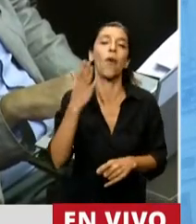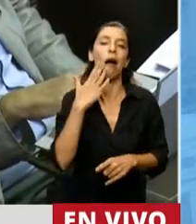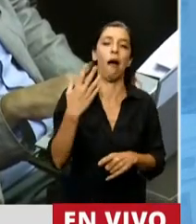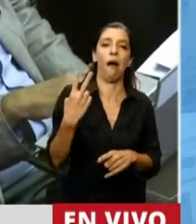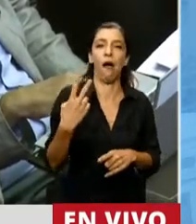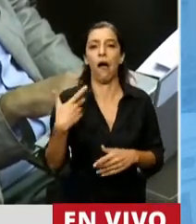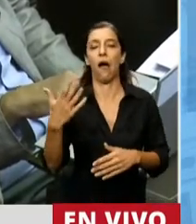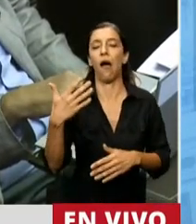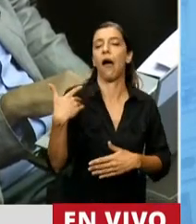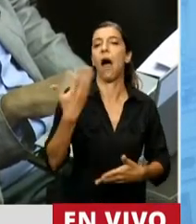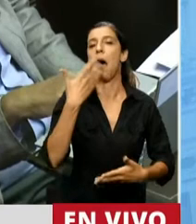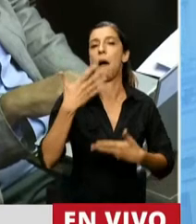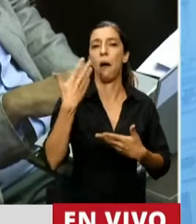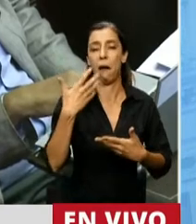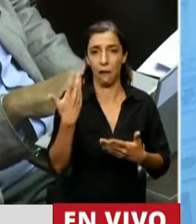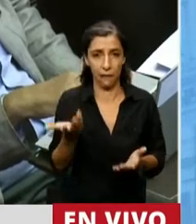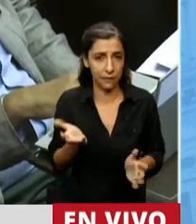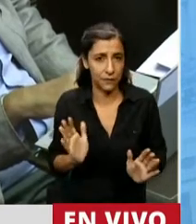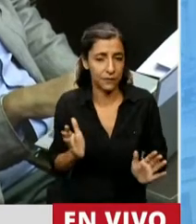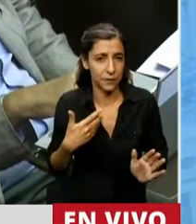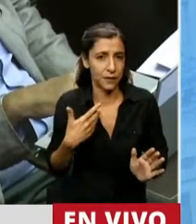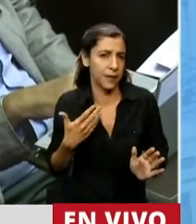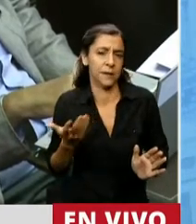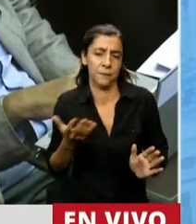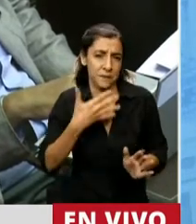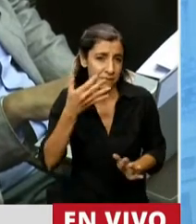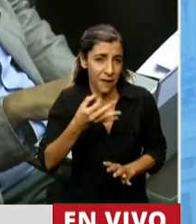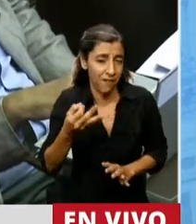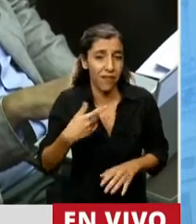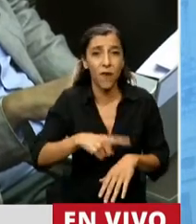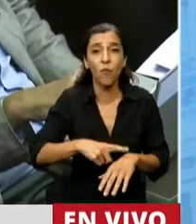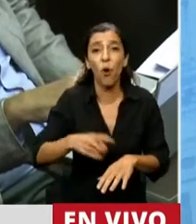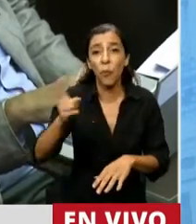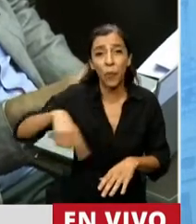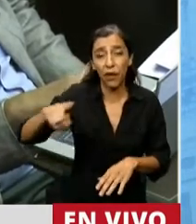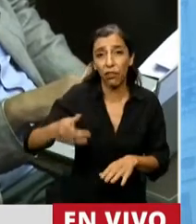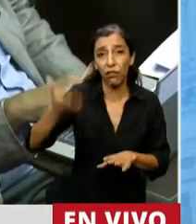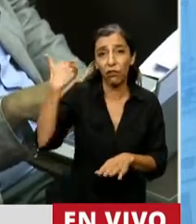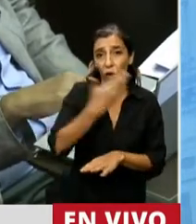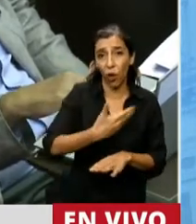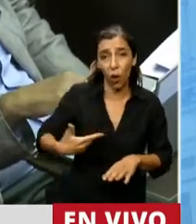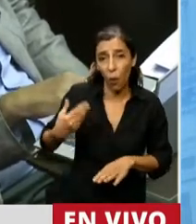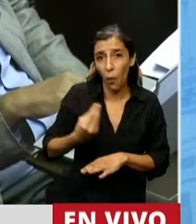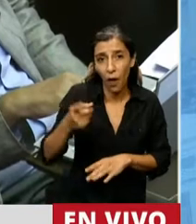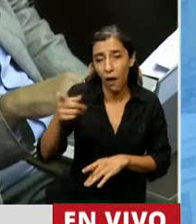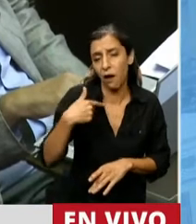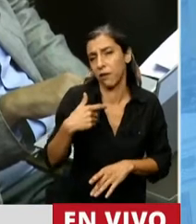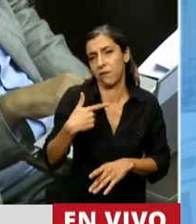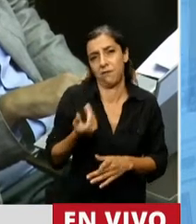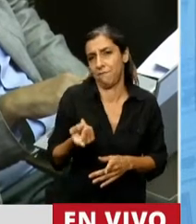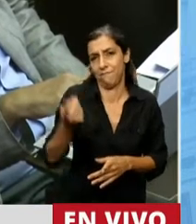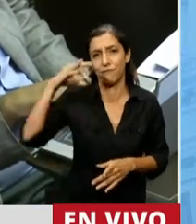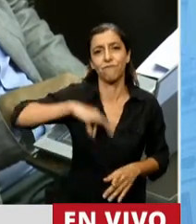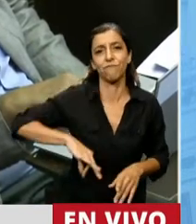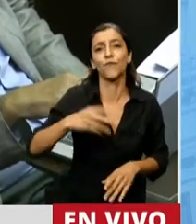hacen bandera con la dignidad de nuestro viejo. Pero cuando gobernaron, los haberes jubilatorios perdieron